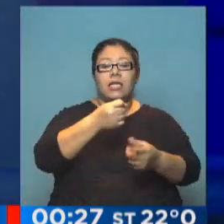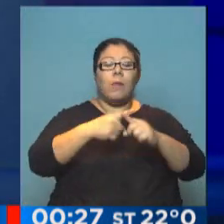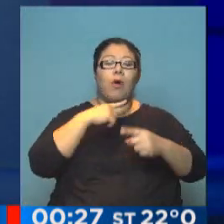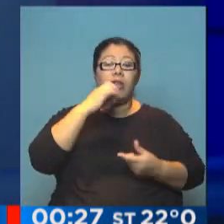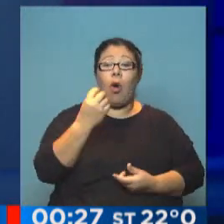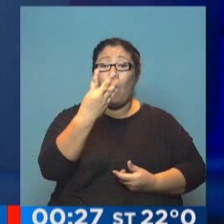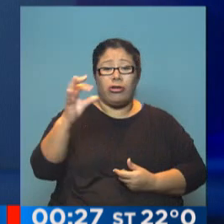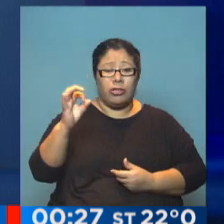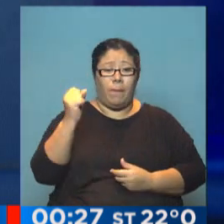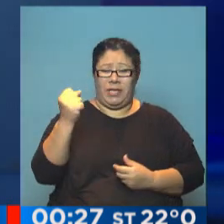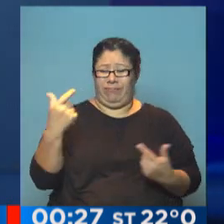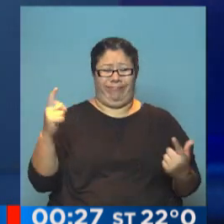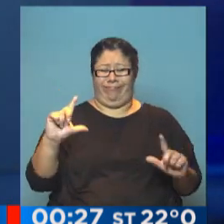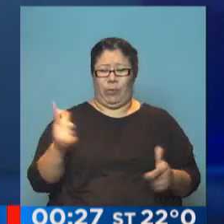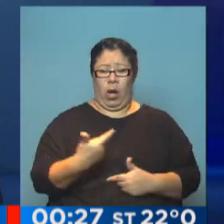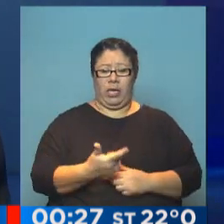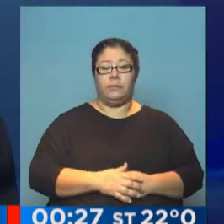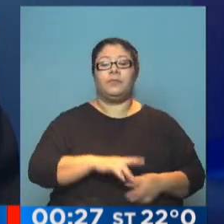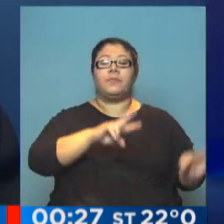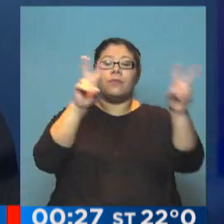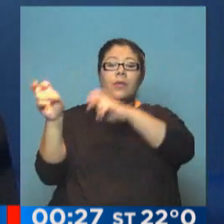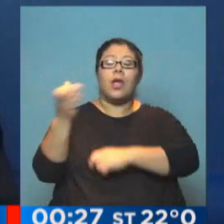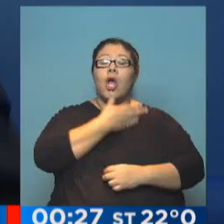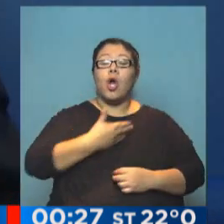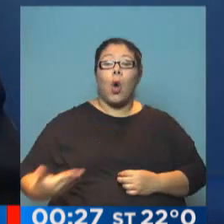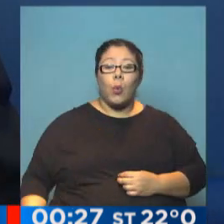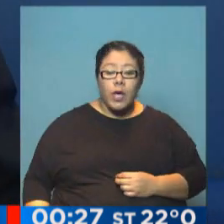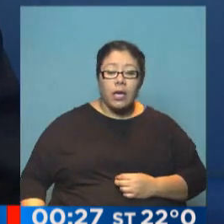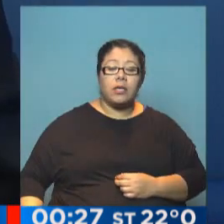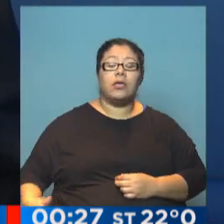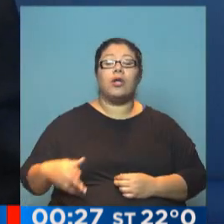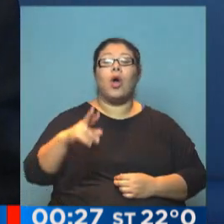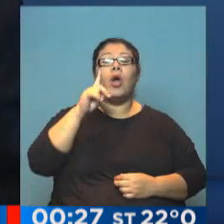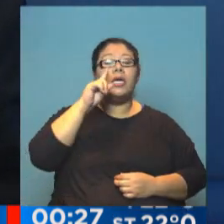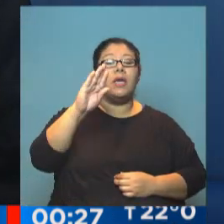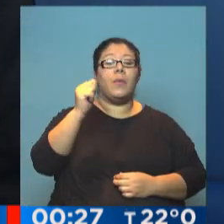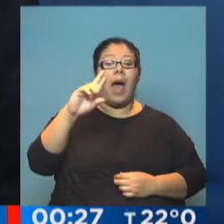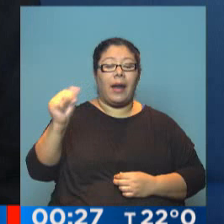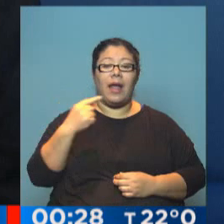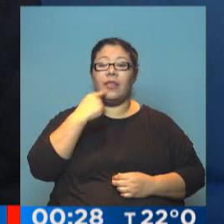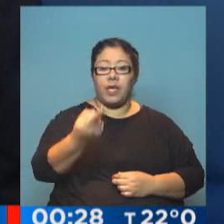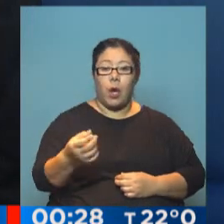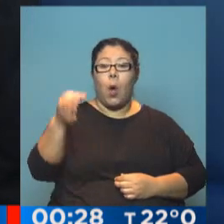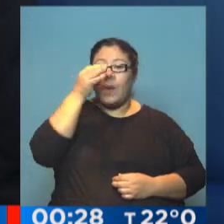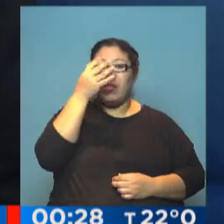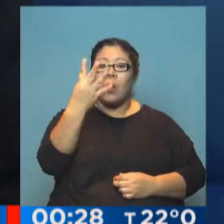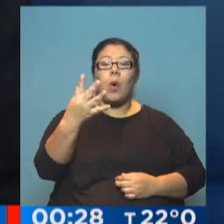El gobierno, a través del ministro de Modernización, Andrés Ibarra, anunció que va a revisar 24.000 contratos de